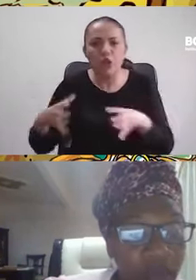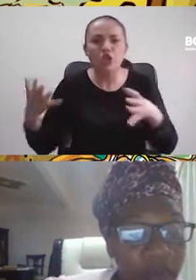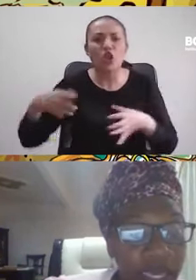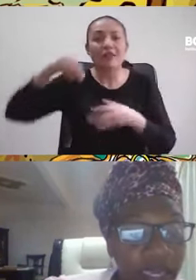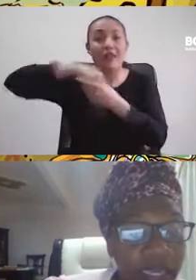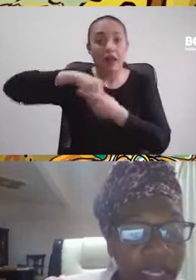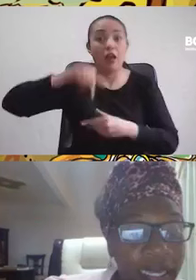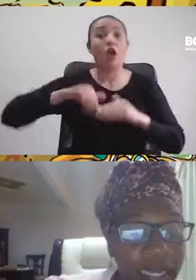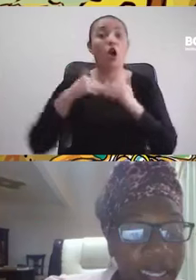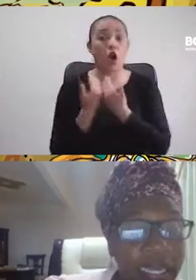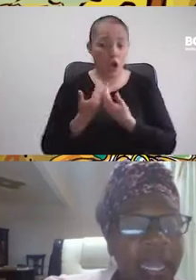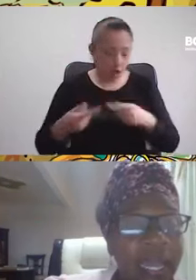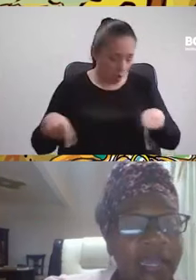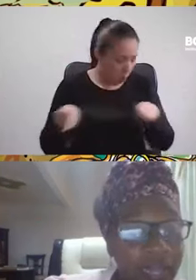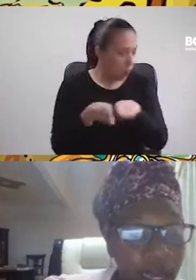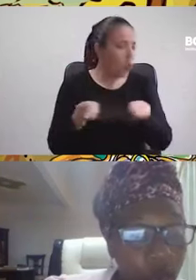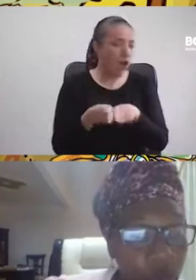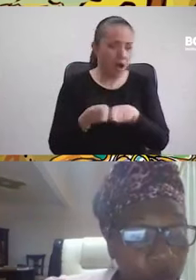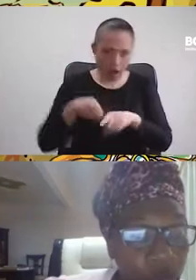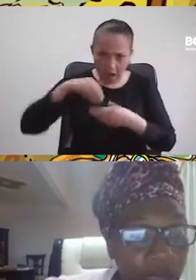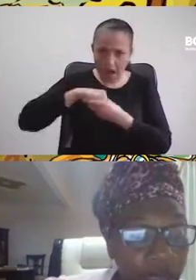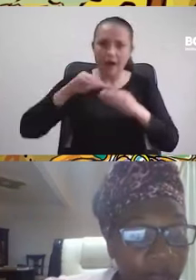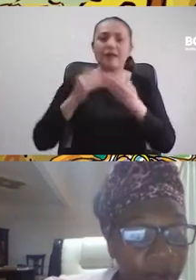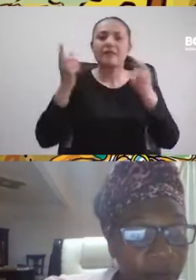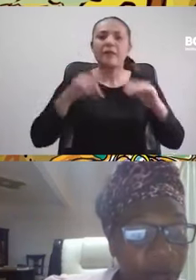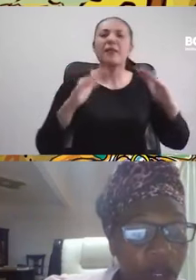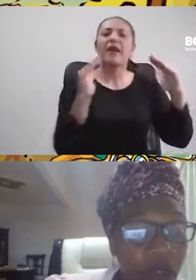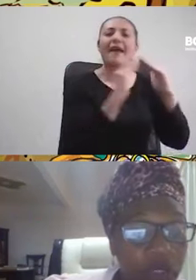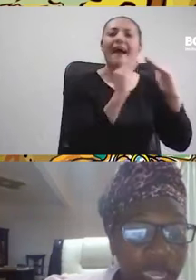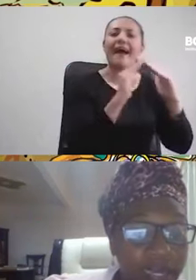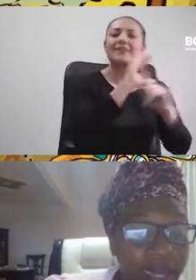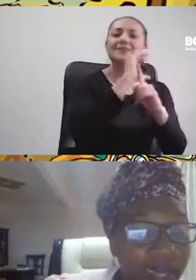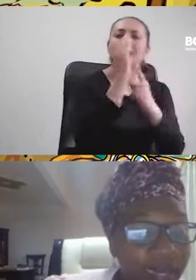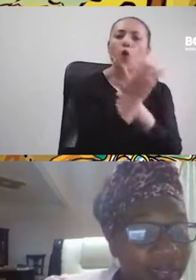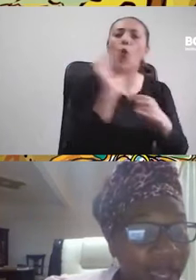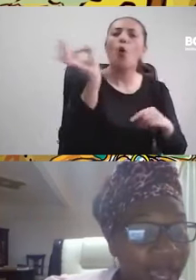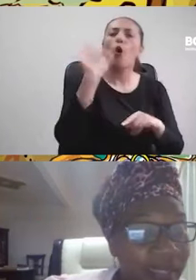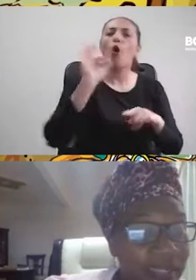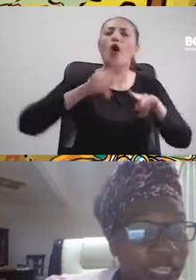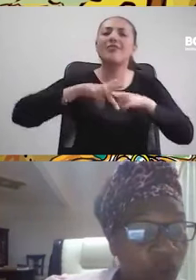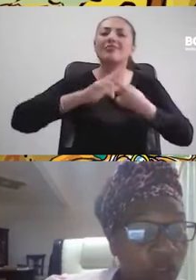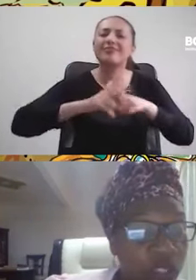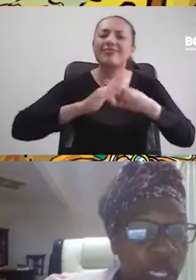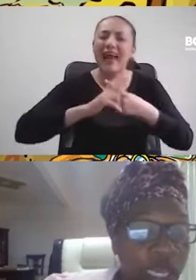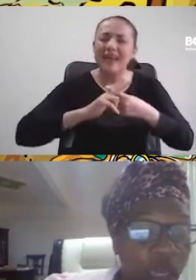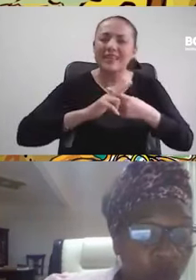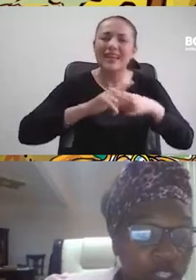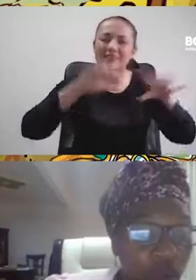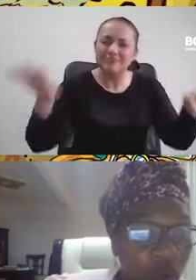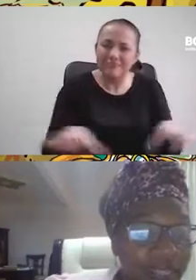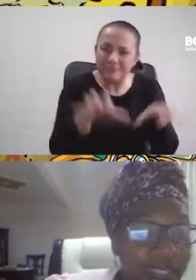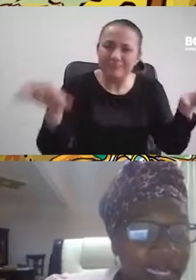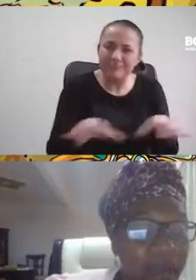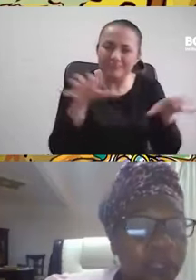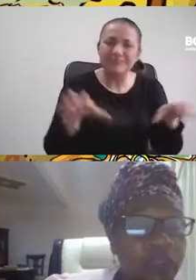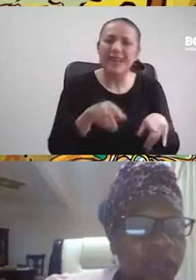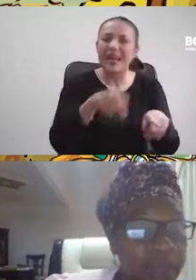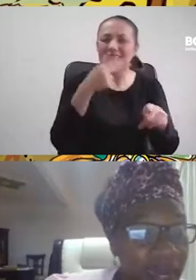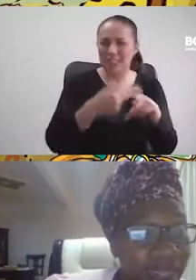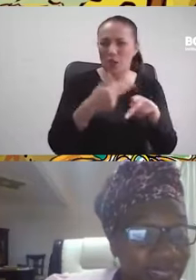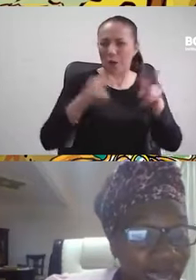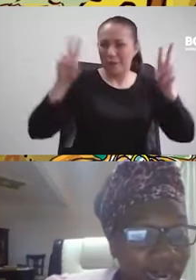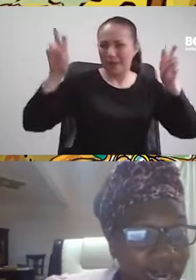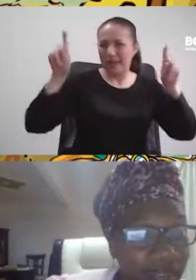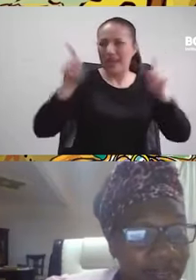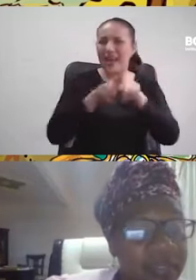también, en la Casa de la Cultura, pues los talleres que se hacen, los encuentros, como bien les decía, pero también